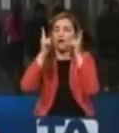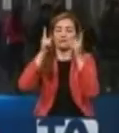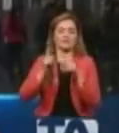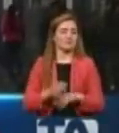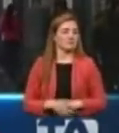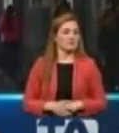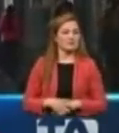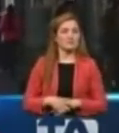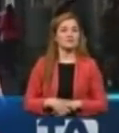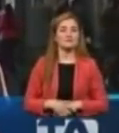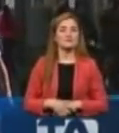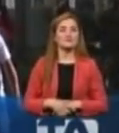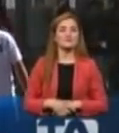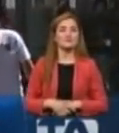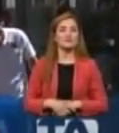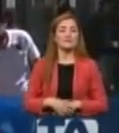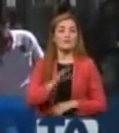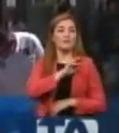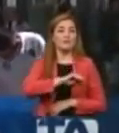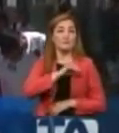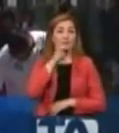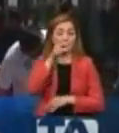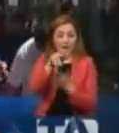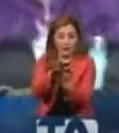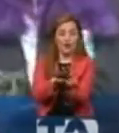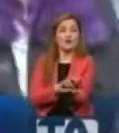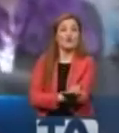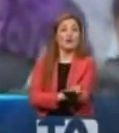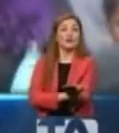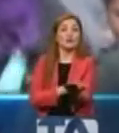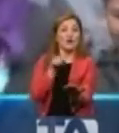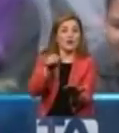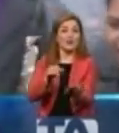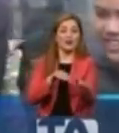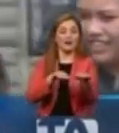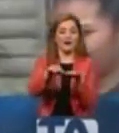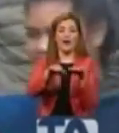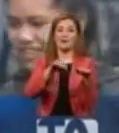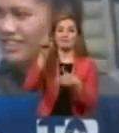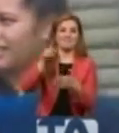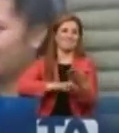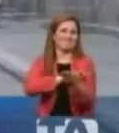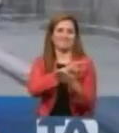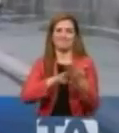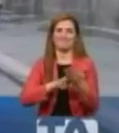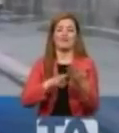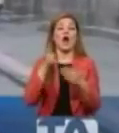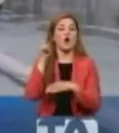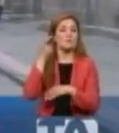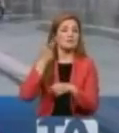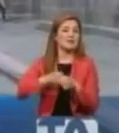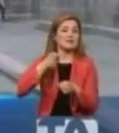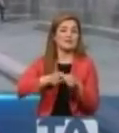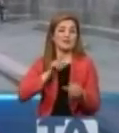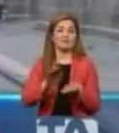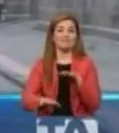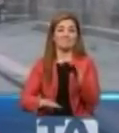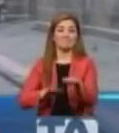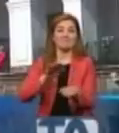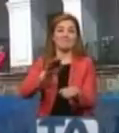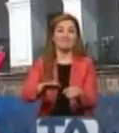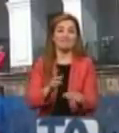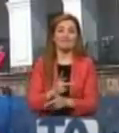impresionantes, ¿no? El municipio, por su parte, emprende un proyecto de peatonización para evitar el tráfico vehicular en esta zona y